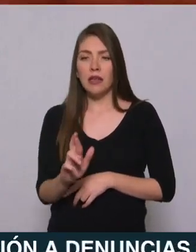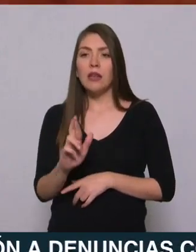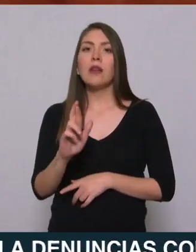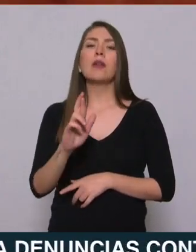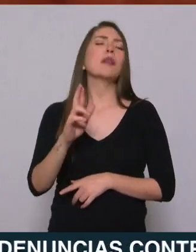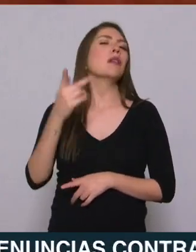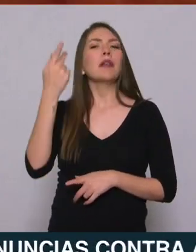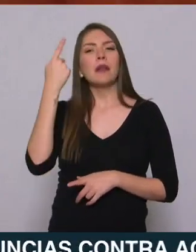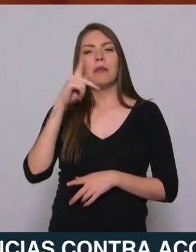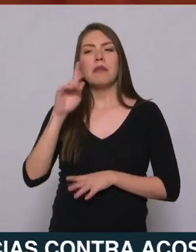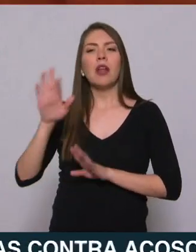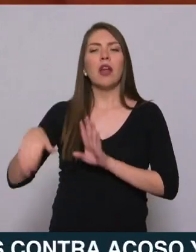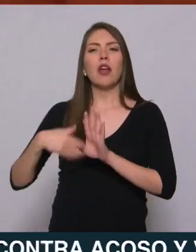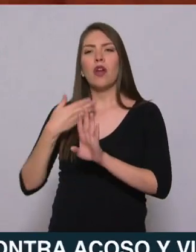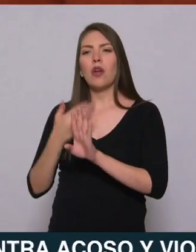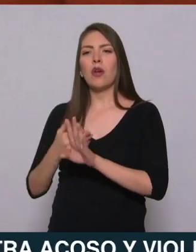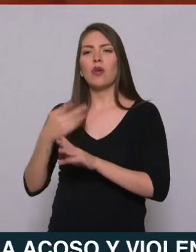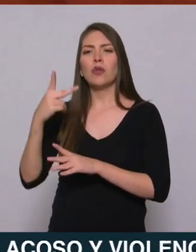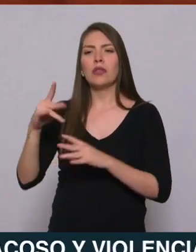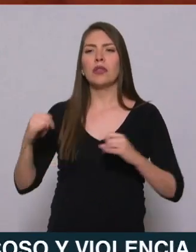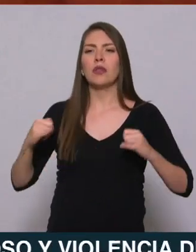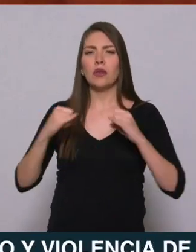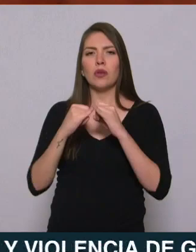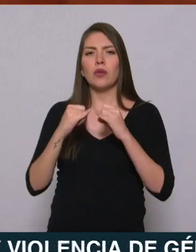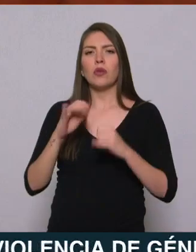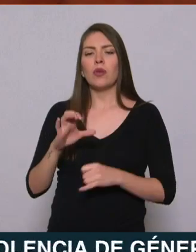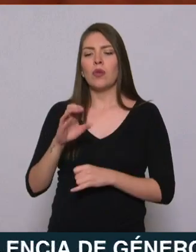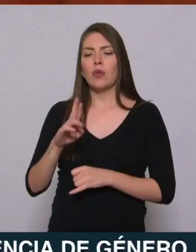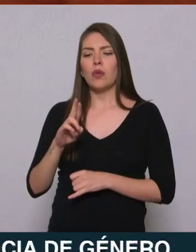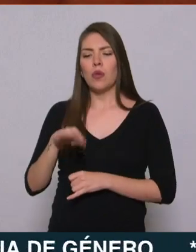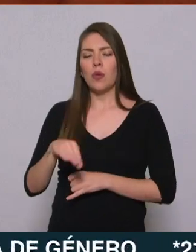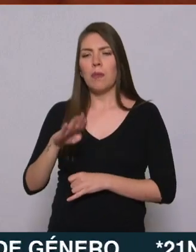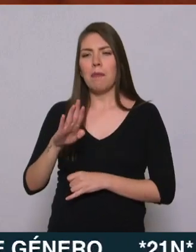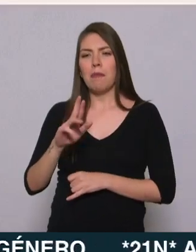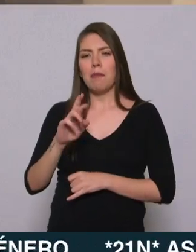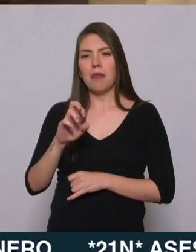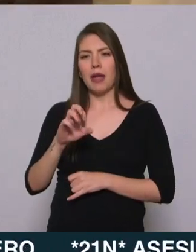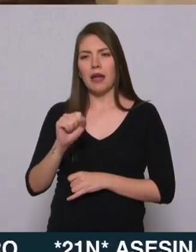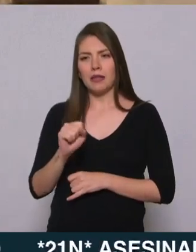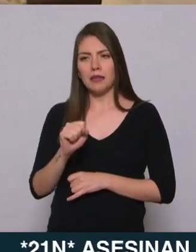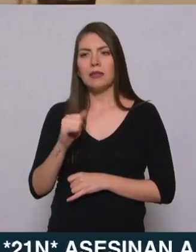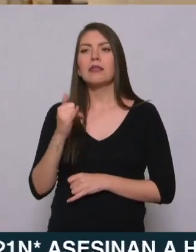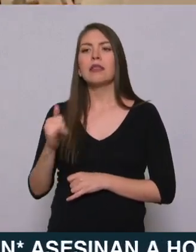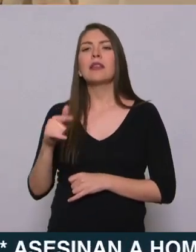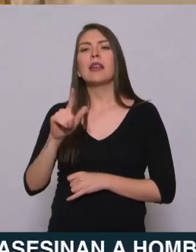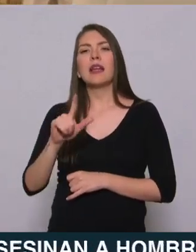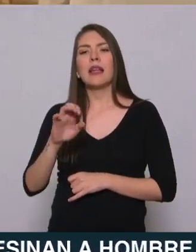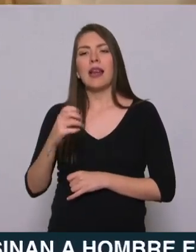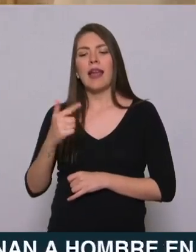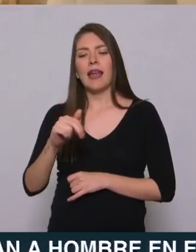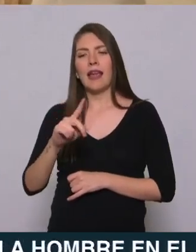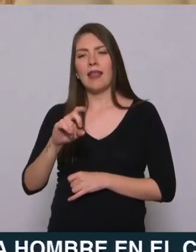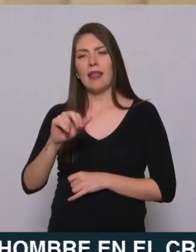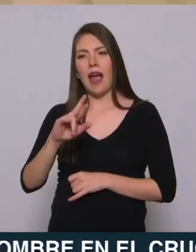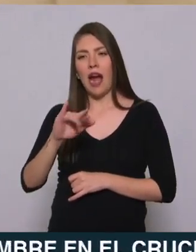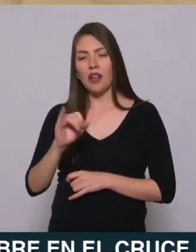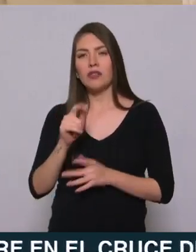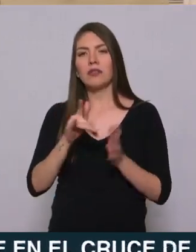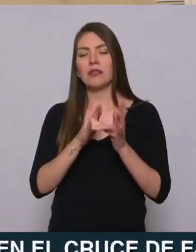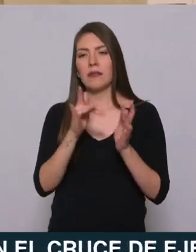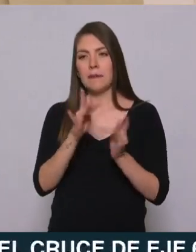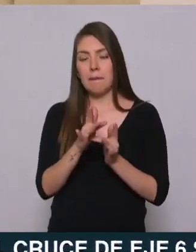República contra el Instituto Cumbres y contra los Legionarios de Cristo. Por su parte, la